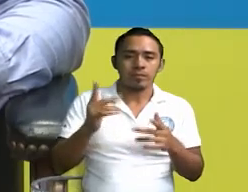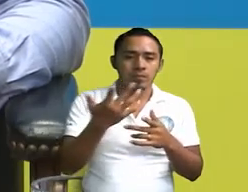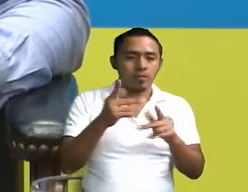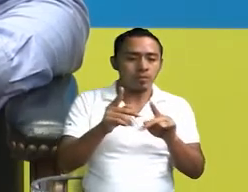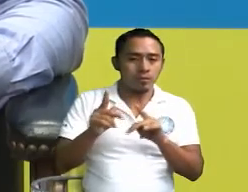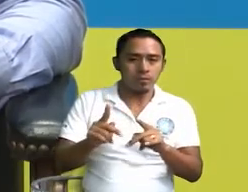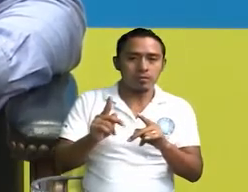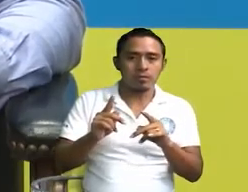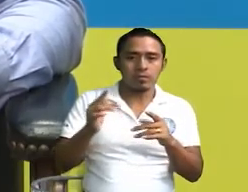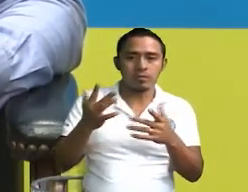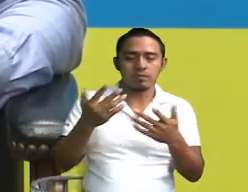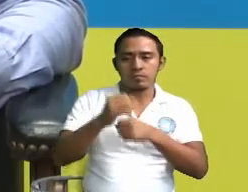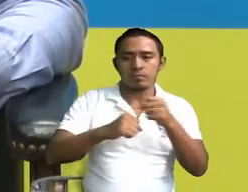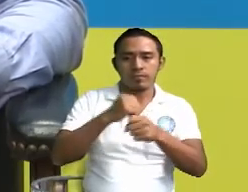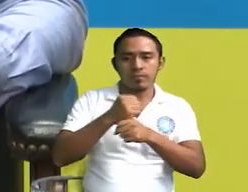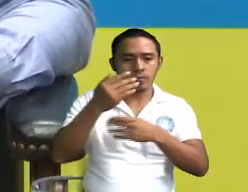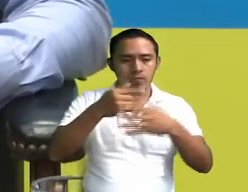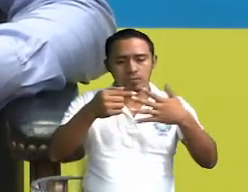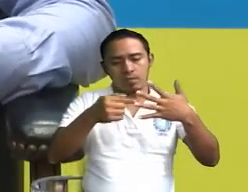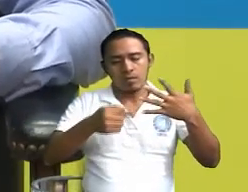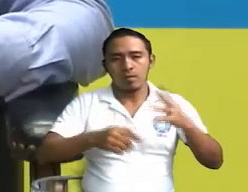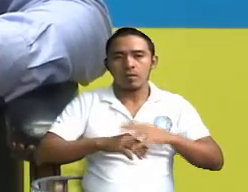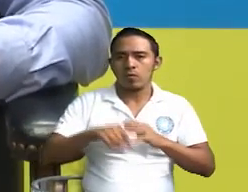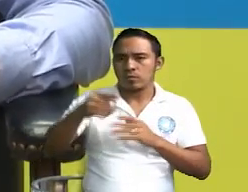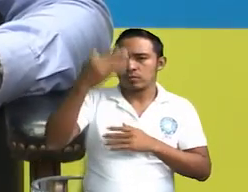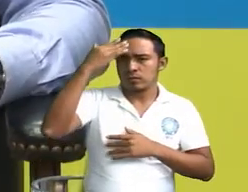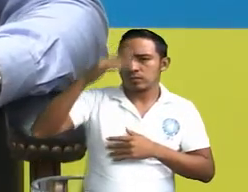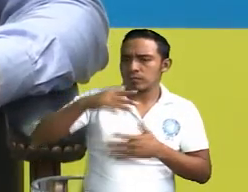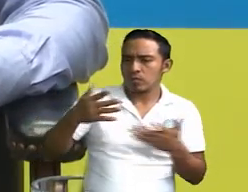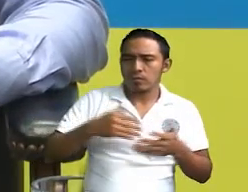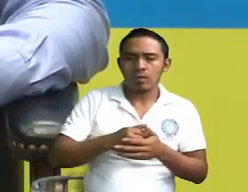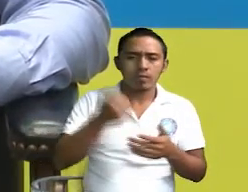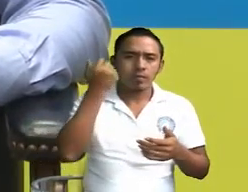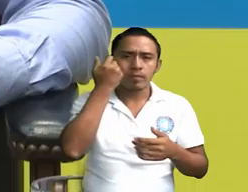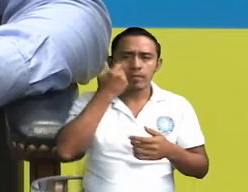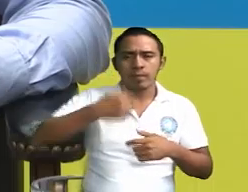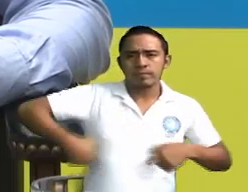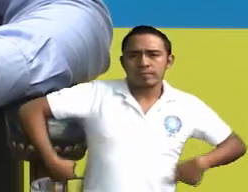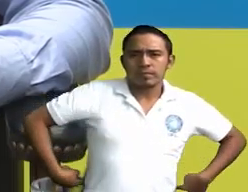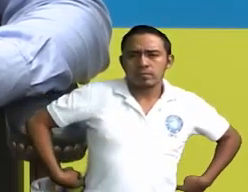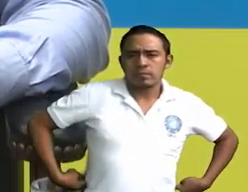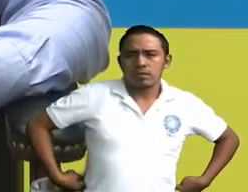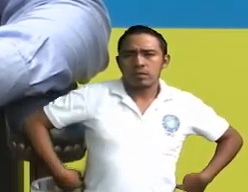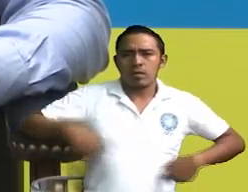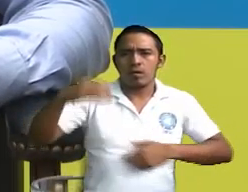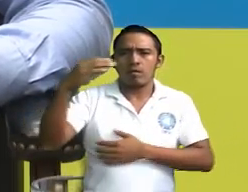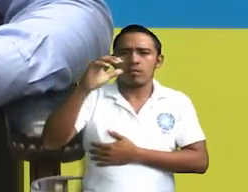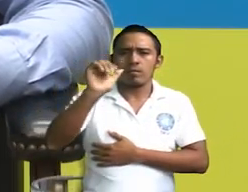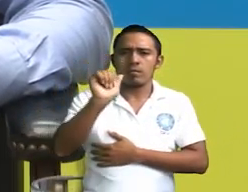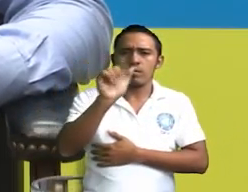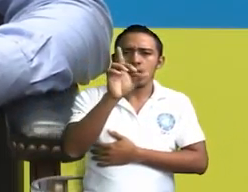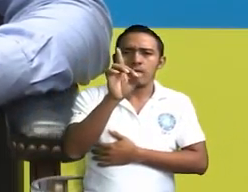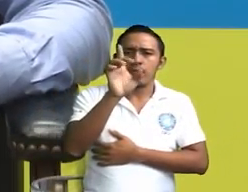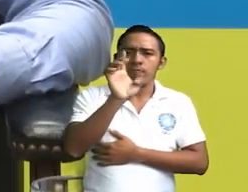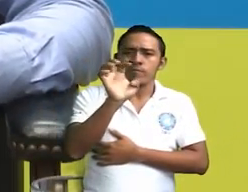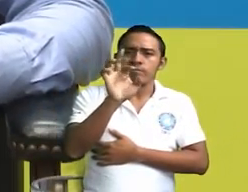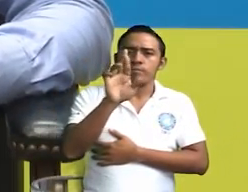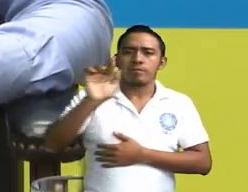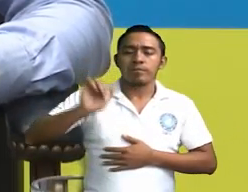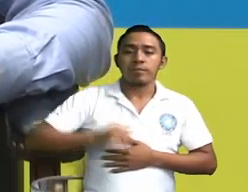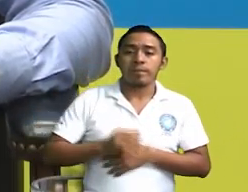humanos. ¿Ha escuchado usted de las lesiones y enfermedades de la cadera? Eso lo estaremos hablando el día de hoy. Para ello